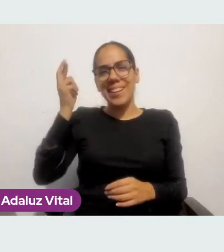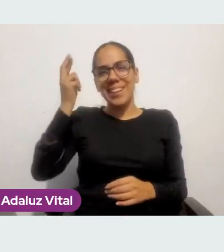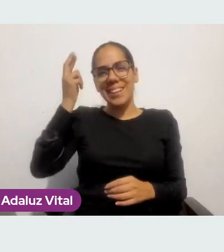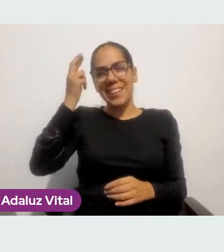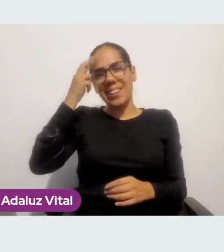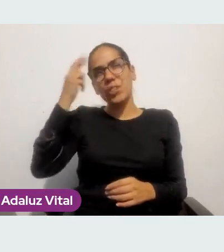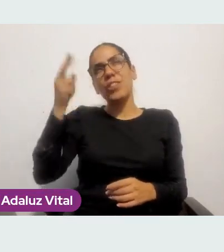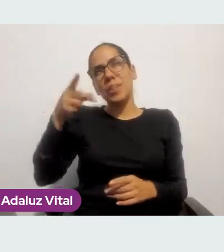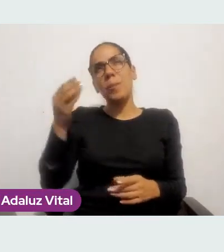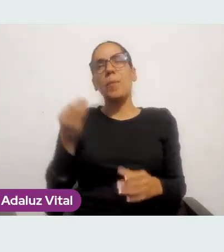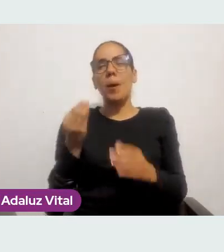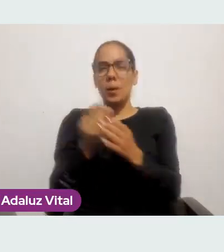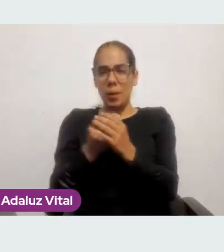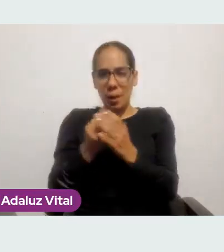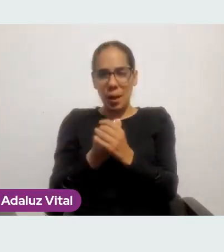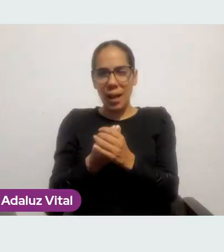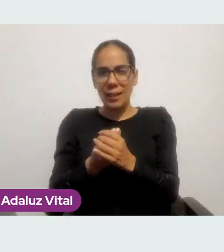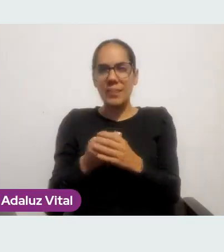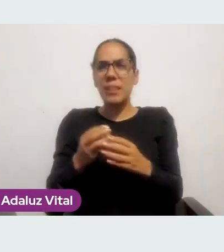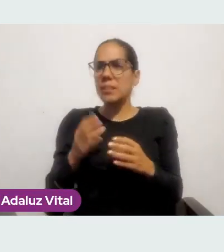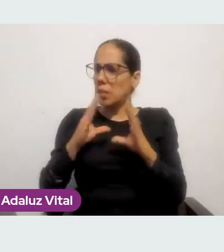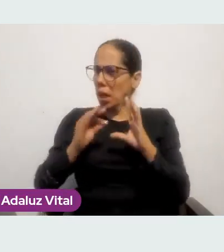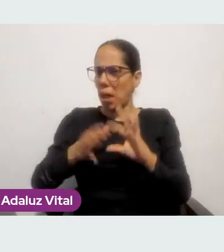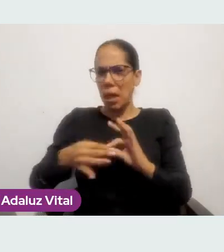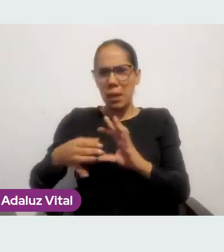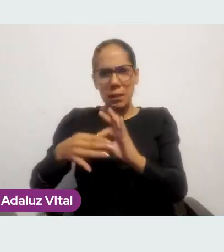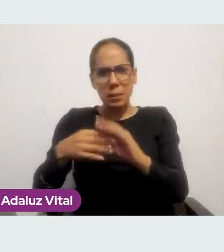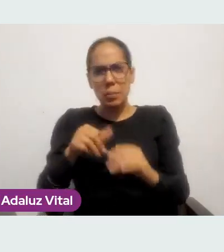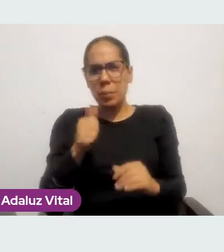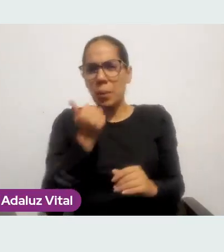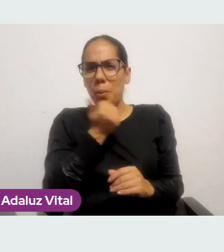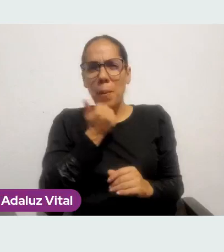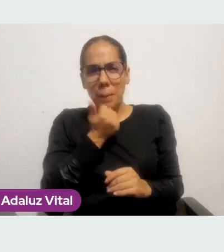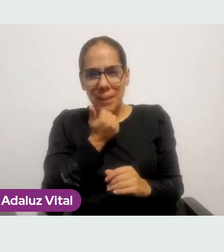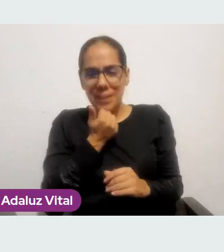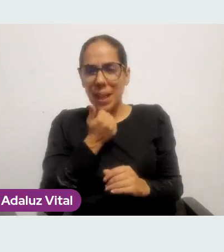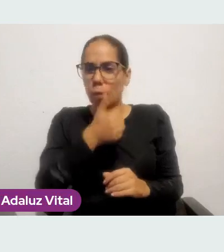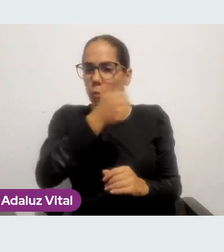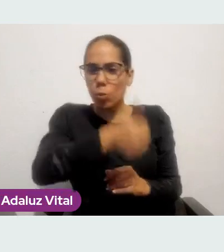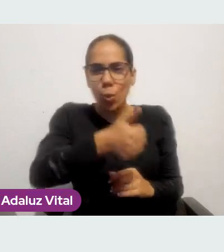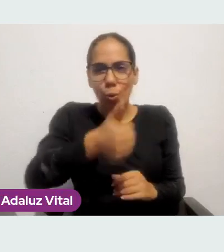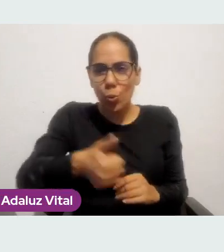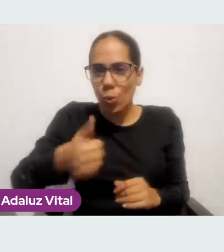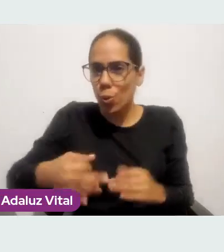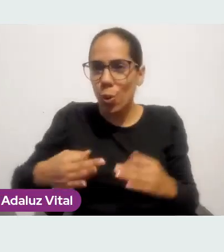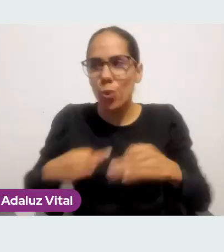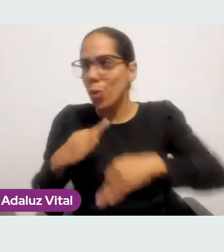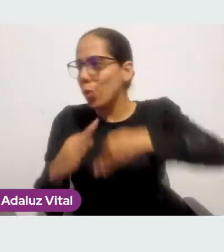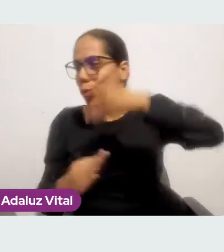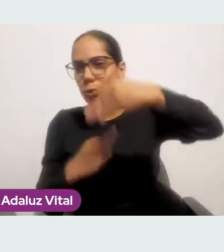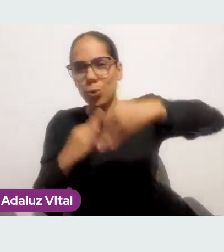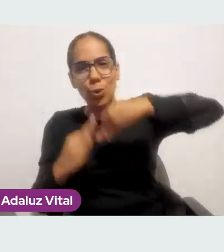algo. Todos nacimos para algo. Y yo hago un ejercicio con ellos